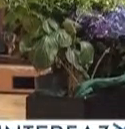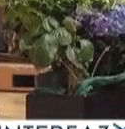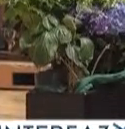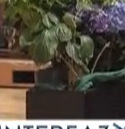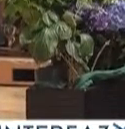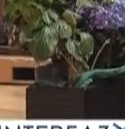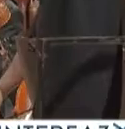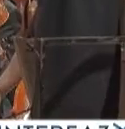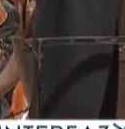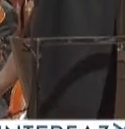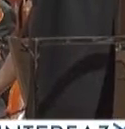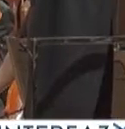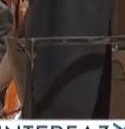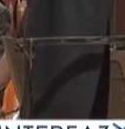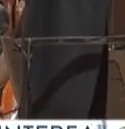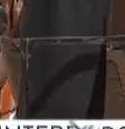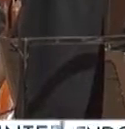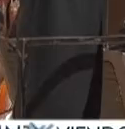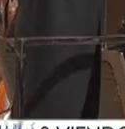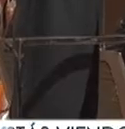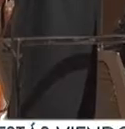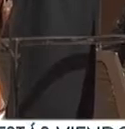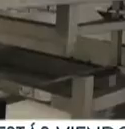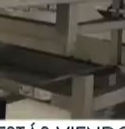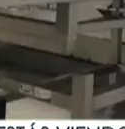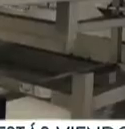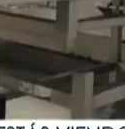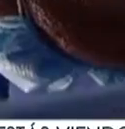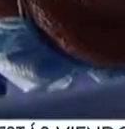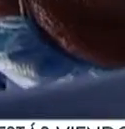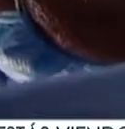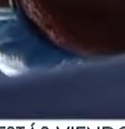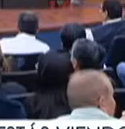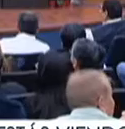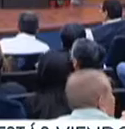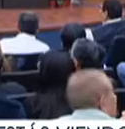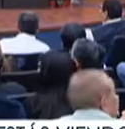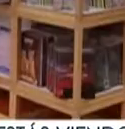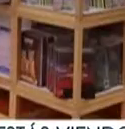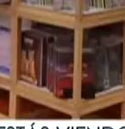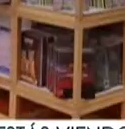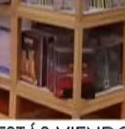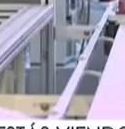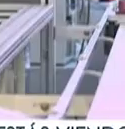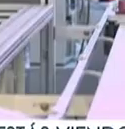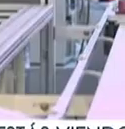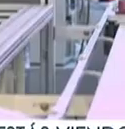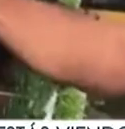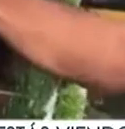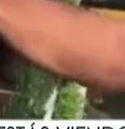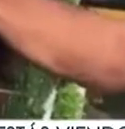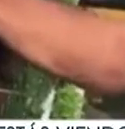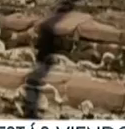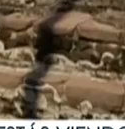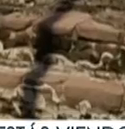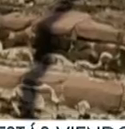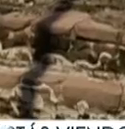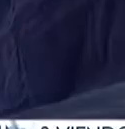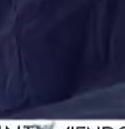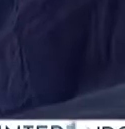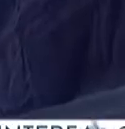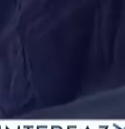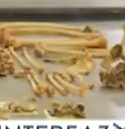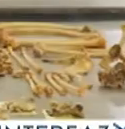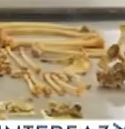Yoncheva, ofreció un concierto estos días en nuestro país. No le cambies, porque lo mejor de la información en educación está a punto de